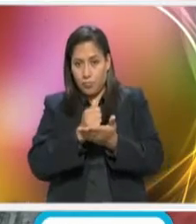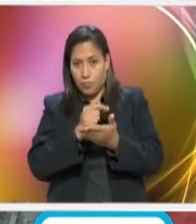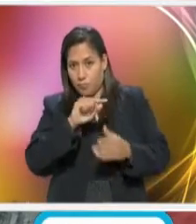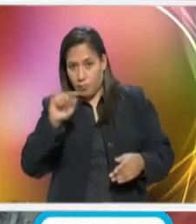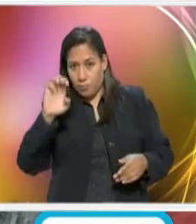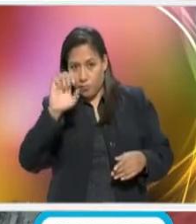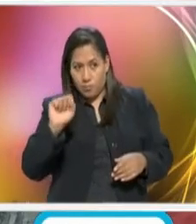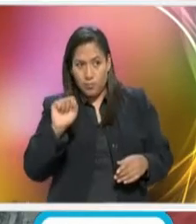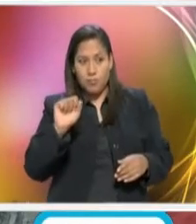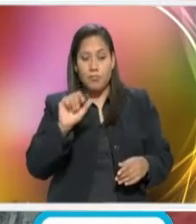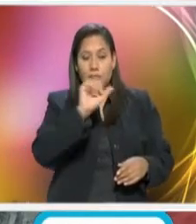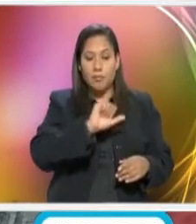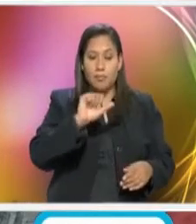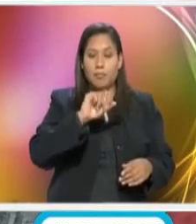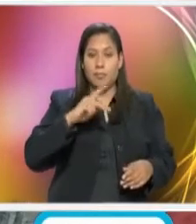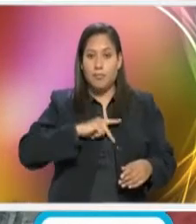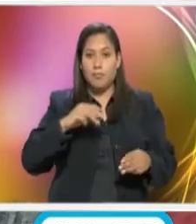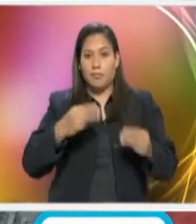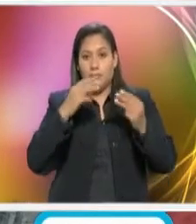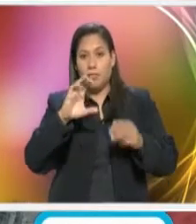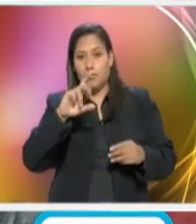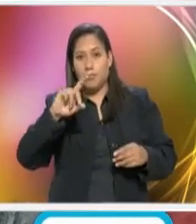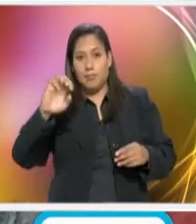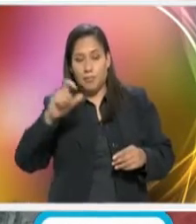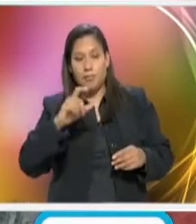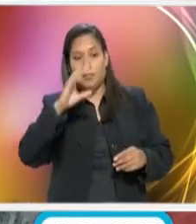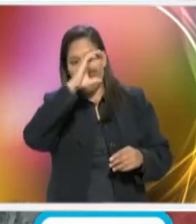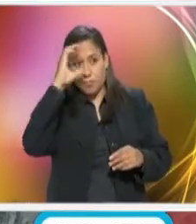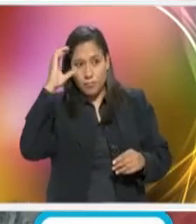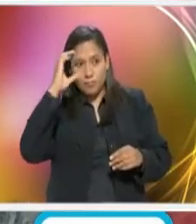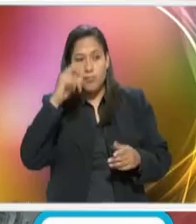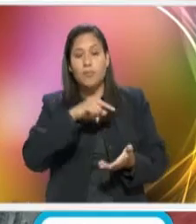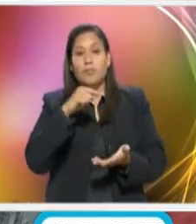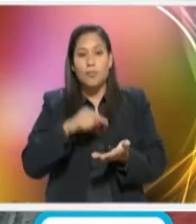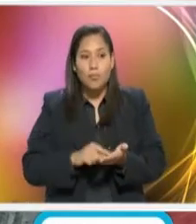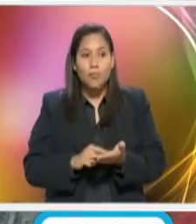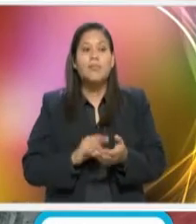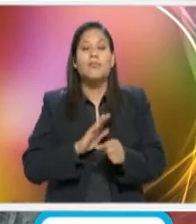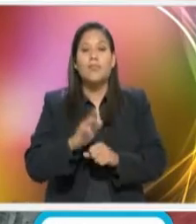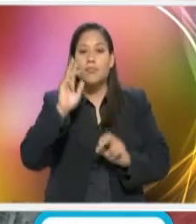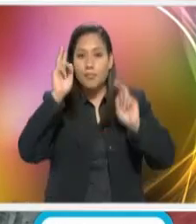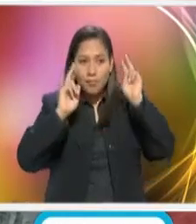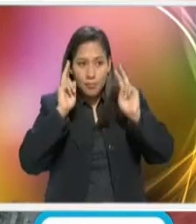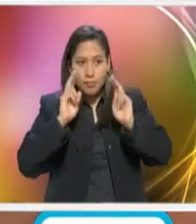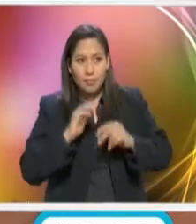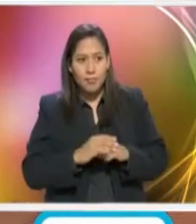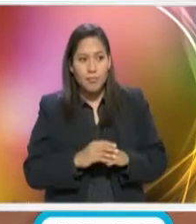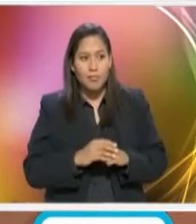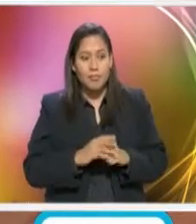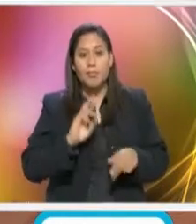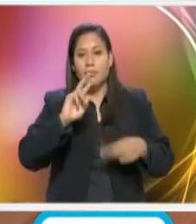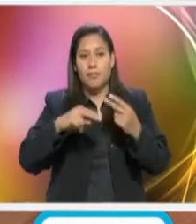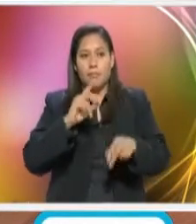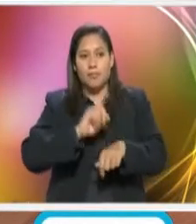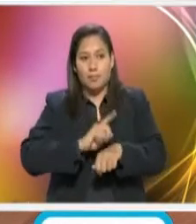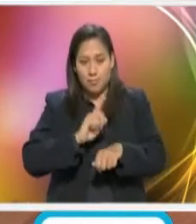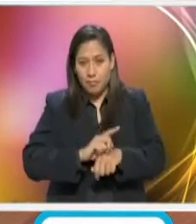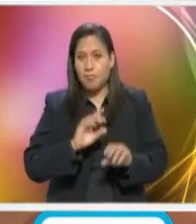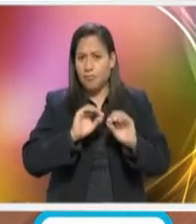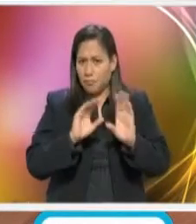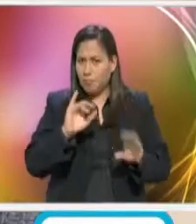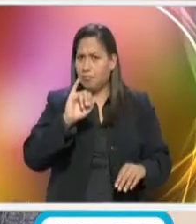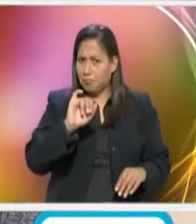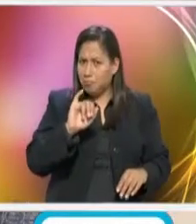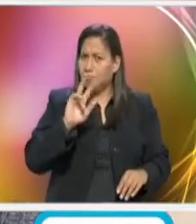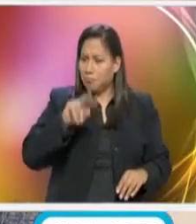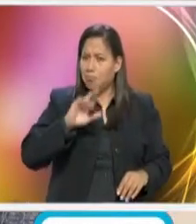de @mimercadocdmx, nos manden una foto de los lugares que visitan, de estos mercados a los que acuden diariamente. Claro, sería